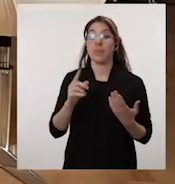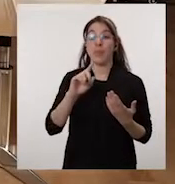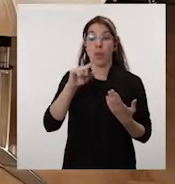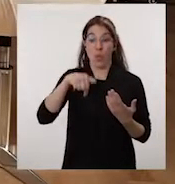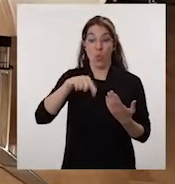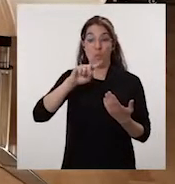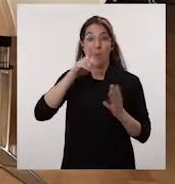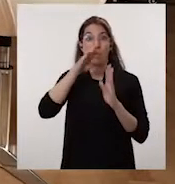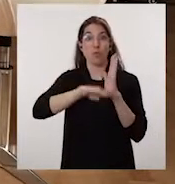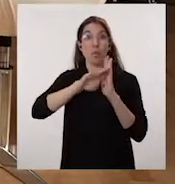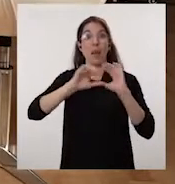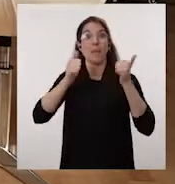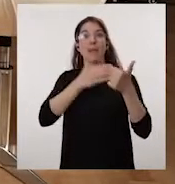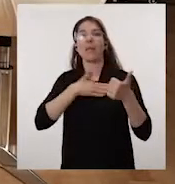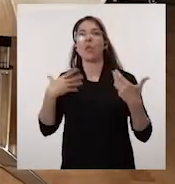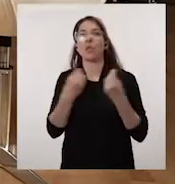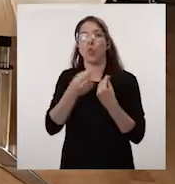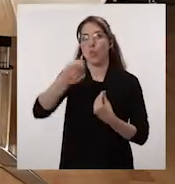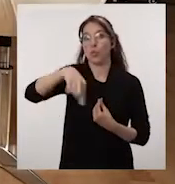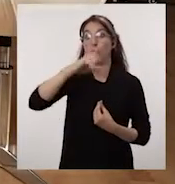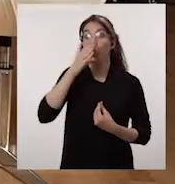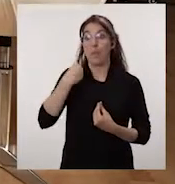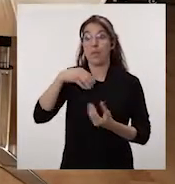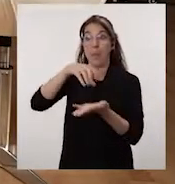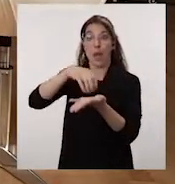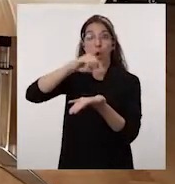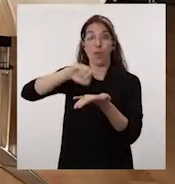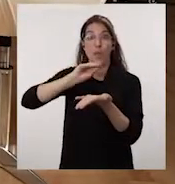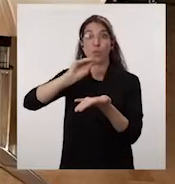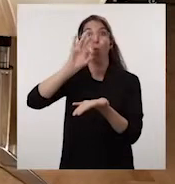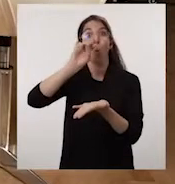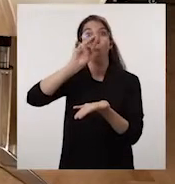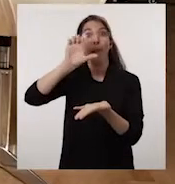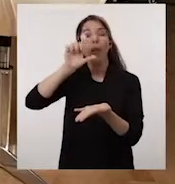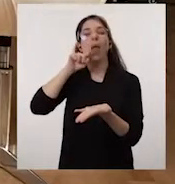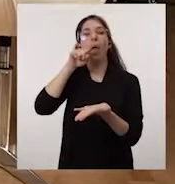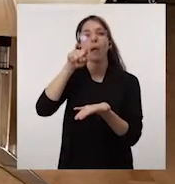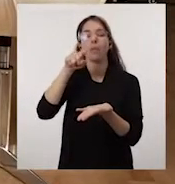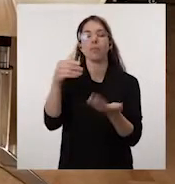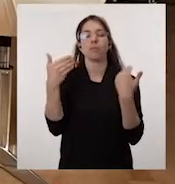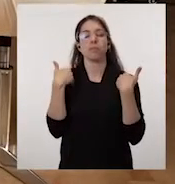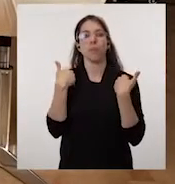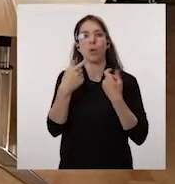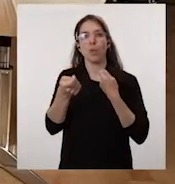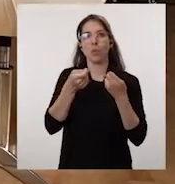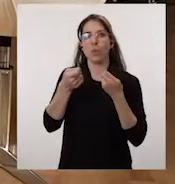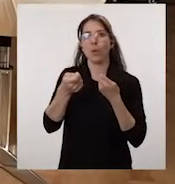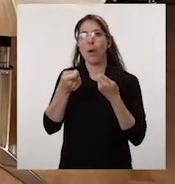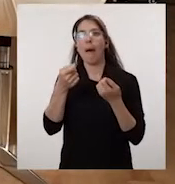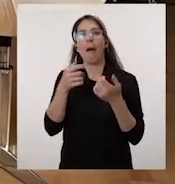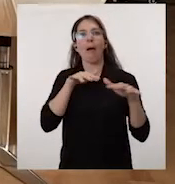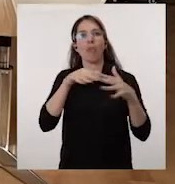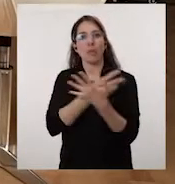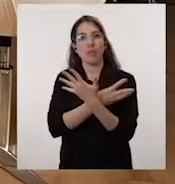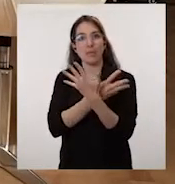hoy queríamos empezar en este primer programa con vosotros porque es desde vuestra oficina desde la ope desde donde estáis coordinando